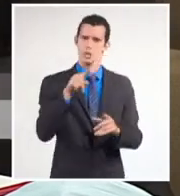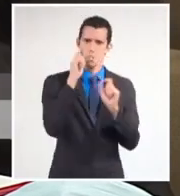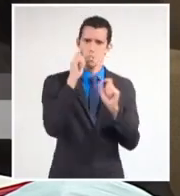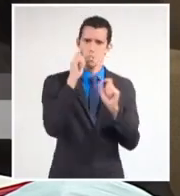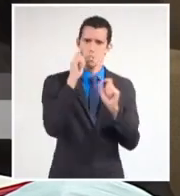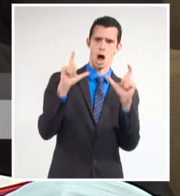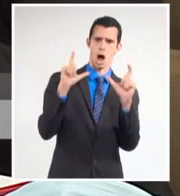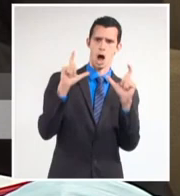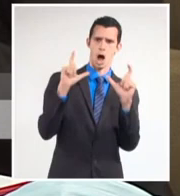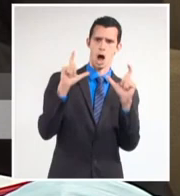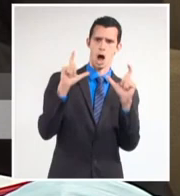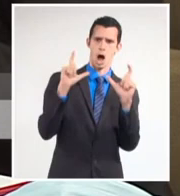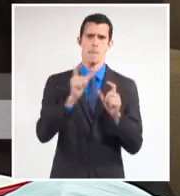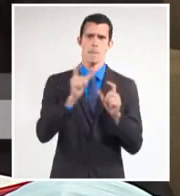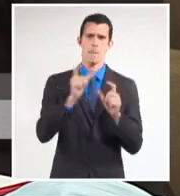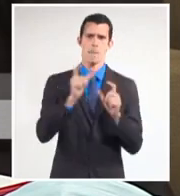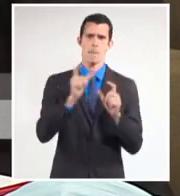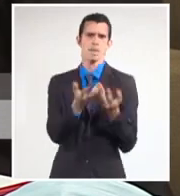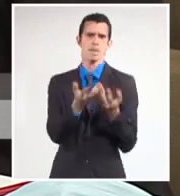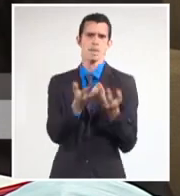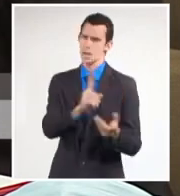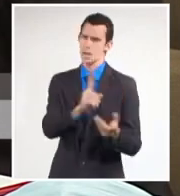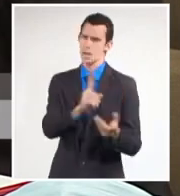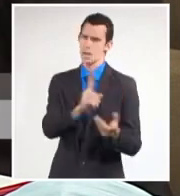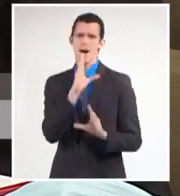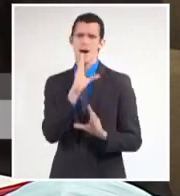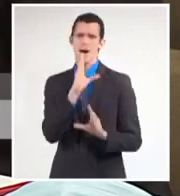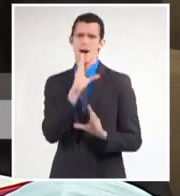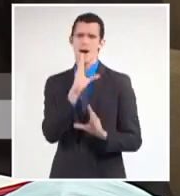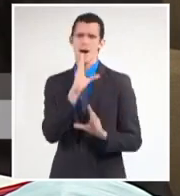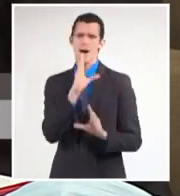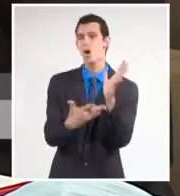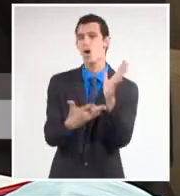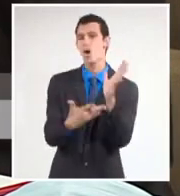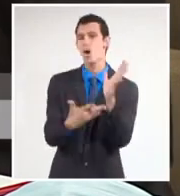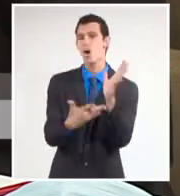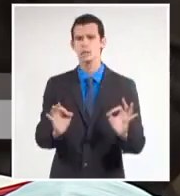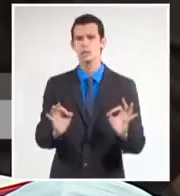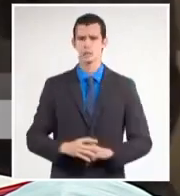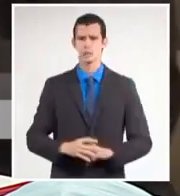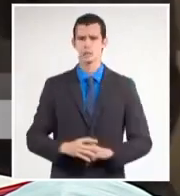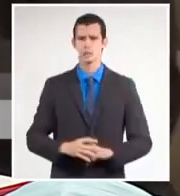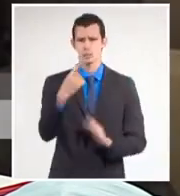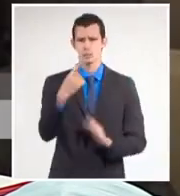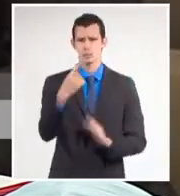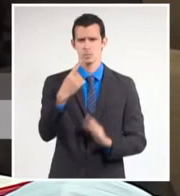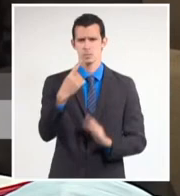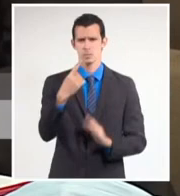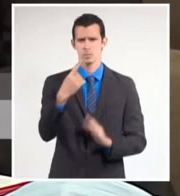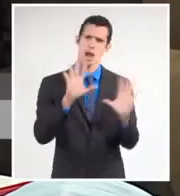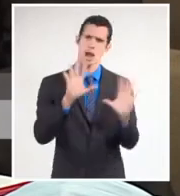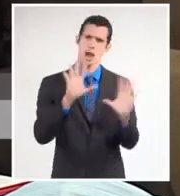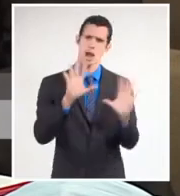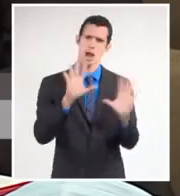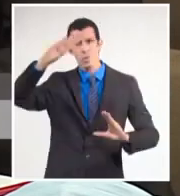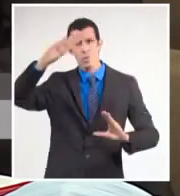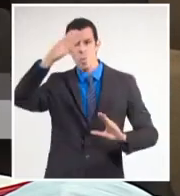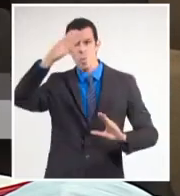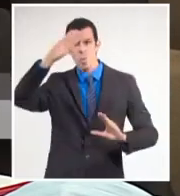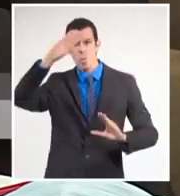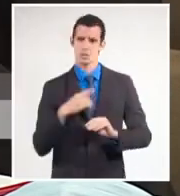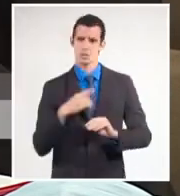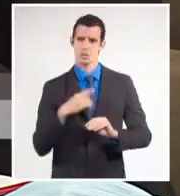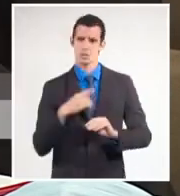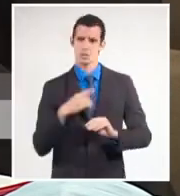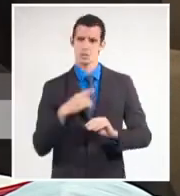Y yo creo que por todo lo que ha significado para nuestro país, para todos nosotros, un